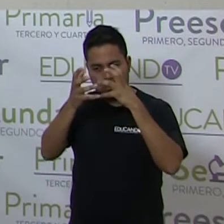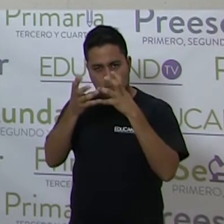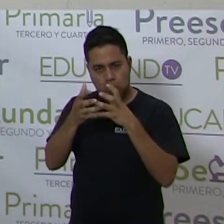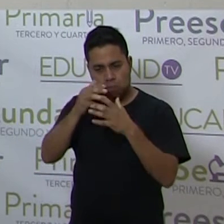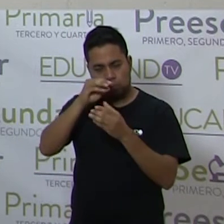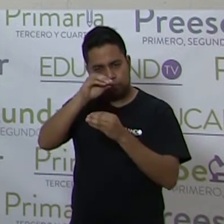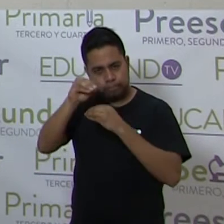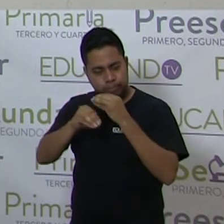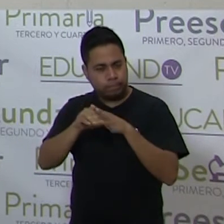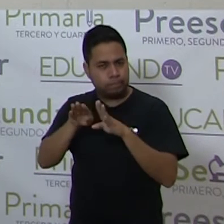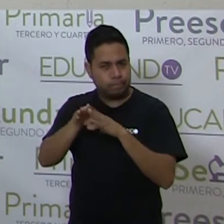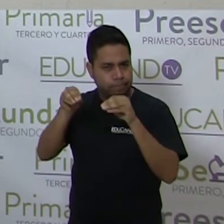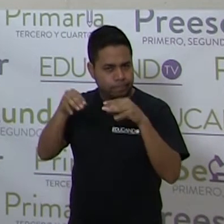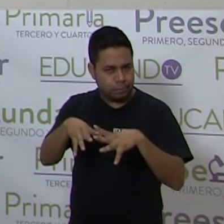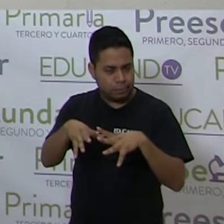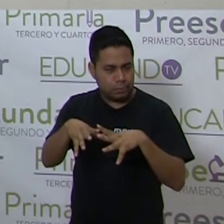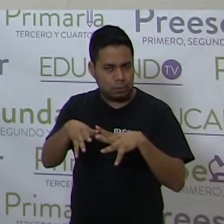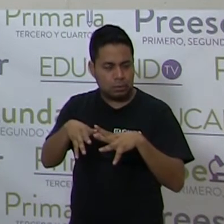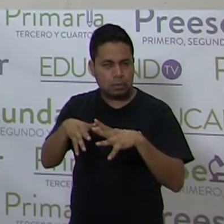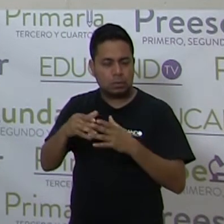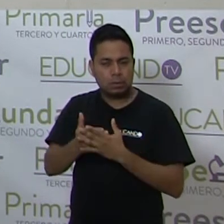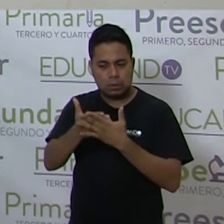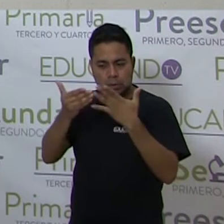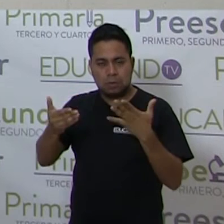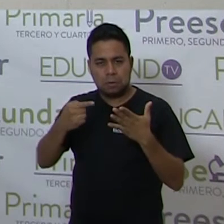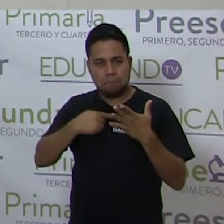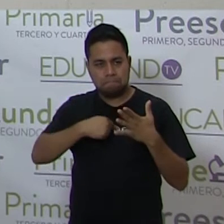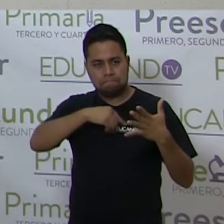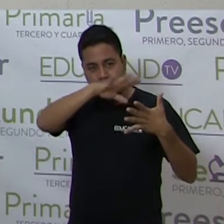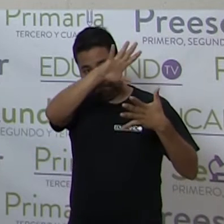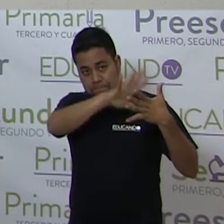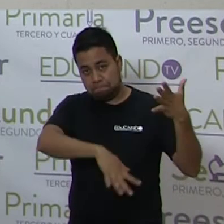ahora les traje esta